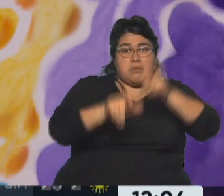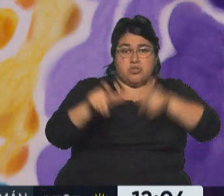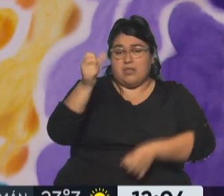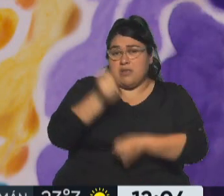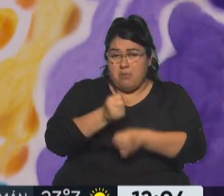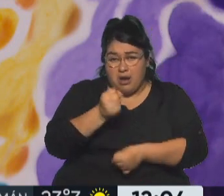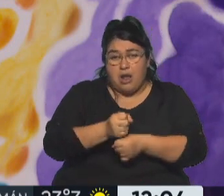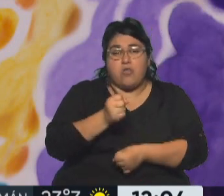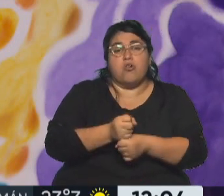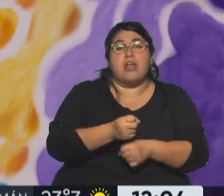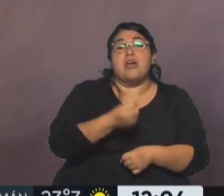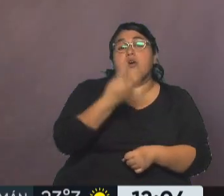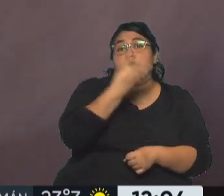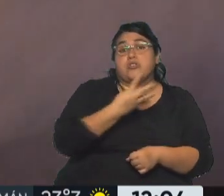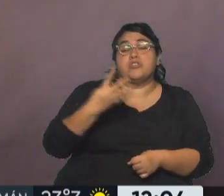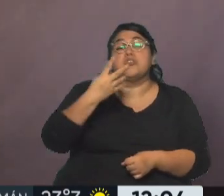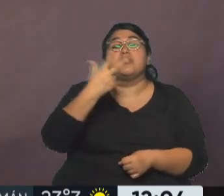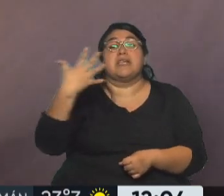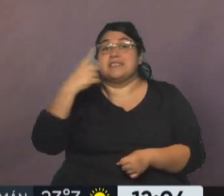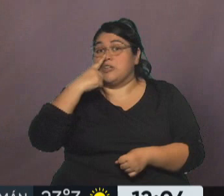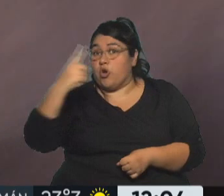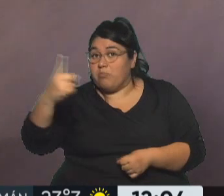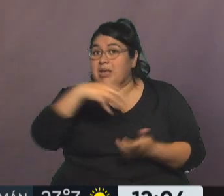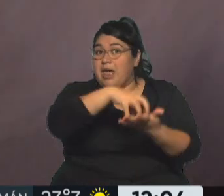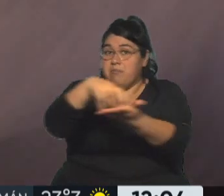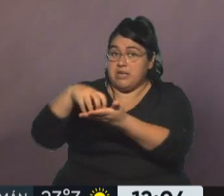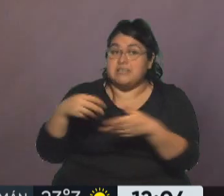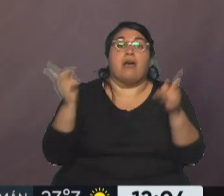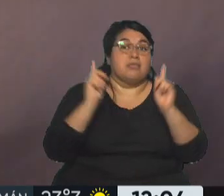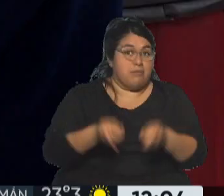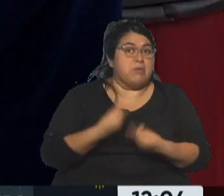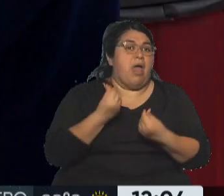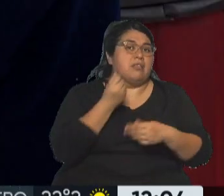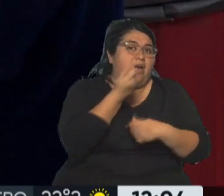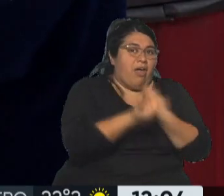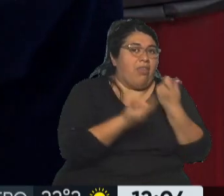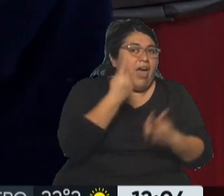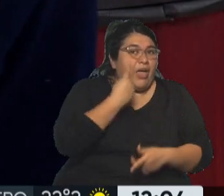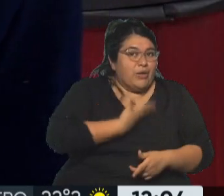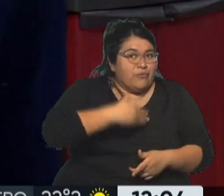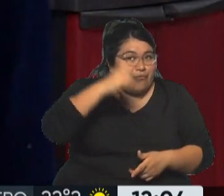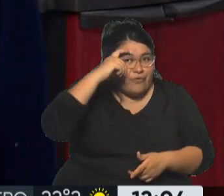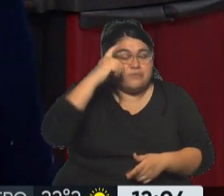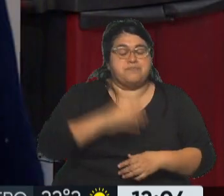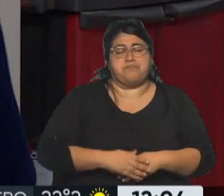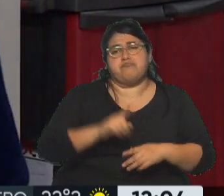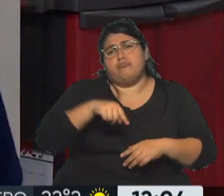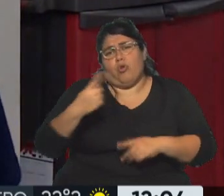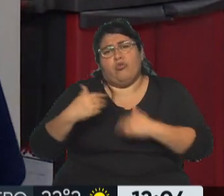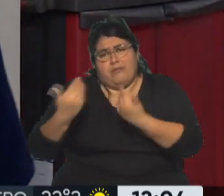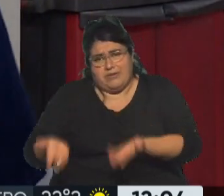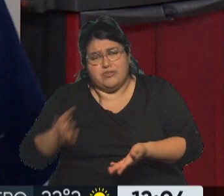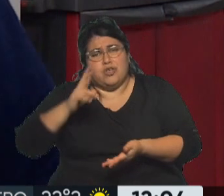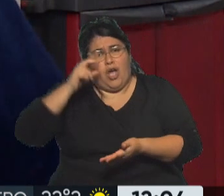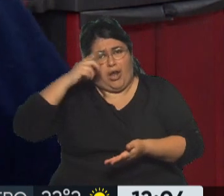435 mil empresas también con el IFE y también tienen otros beneficios este a través del repro